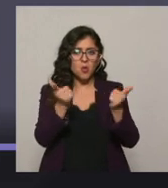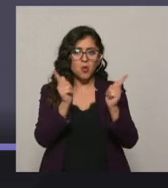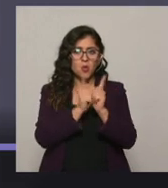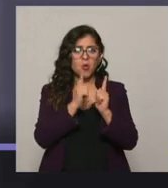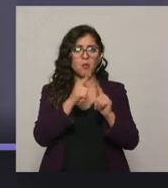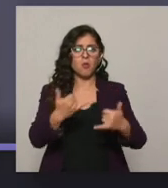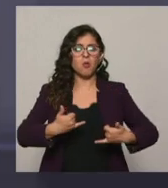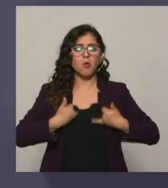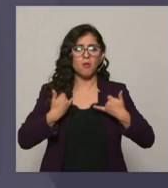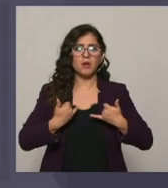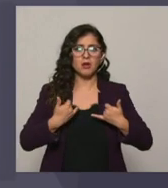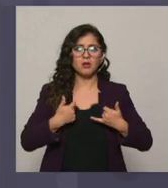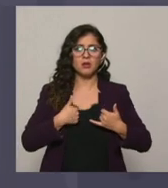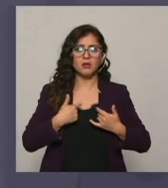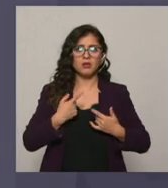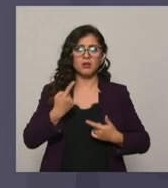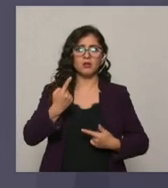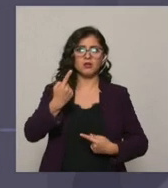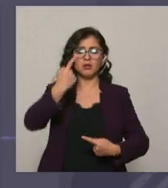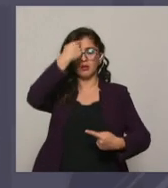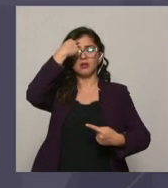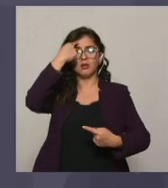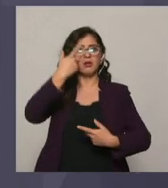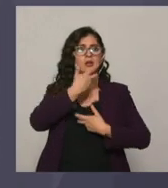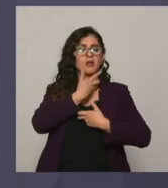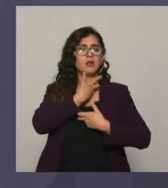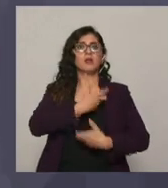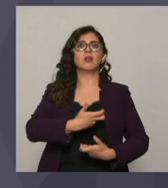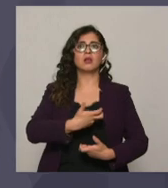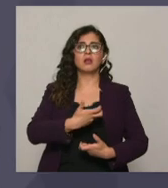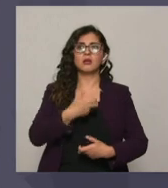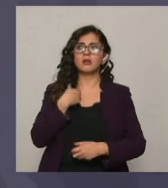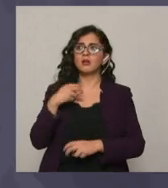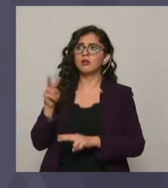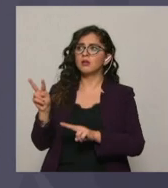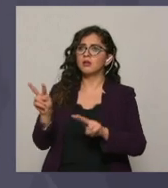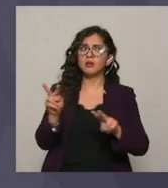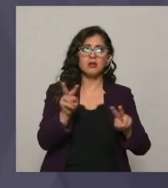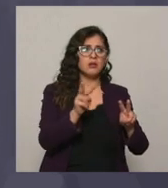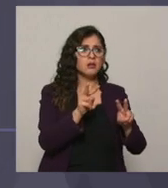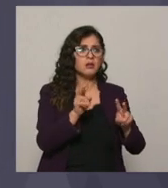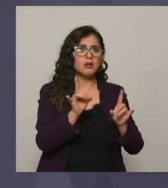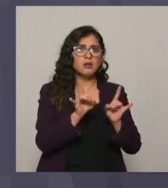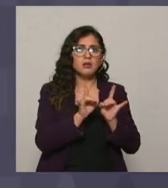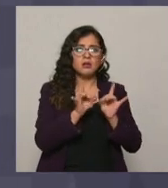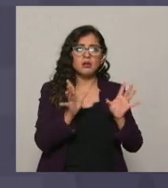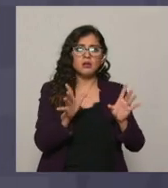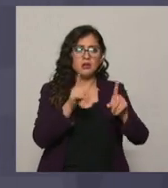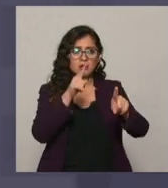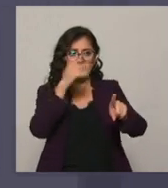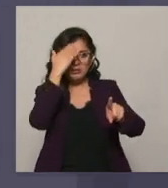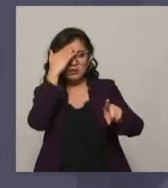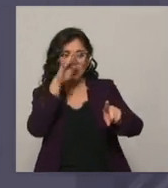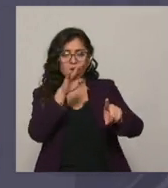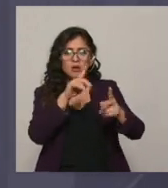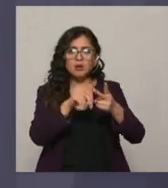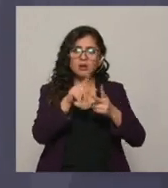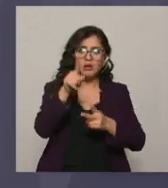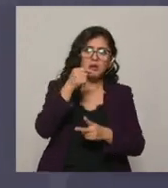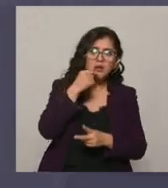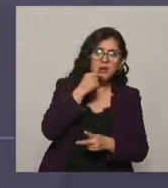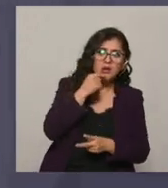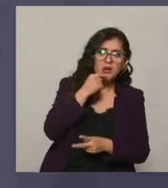me había pasado. Y dije, pudiera ser cualquiera, ¿no? Desde ese señor hasta ese niño, no